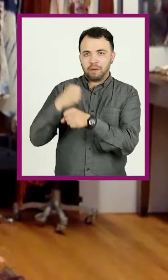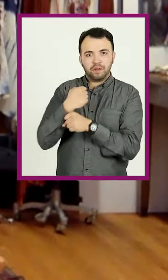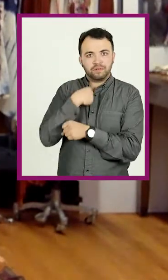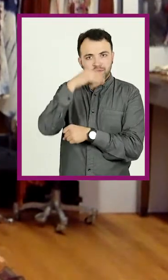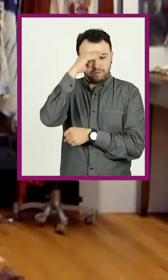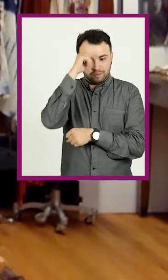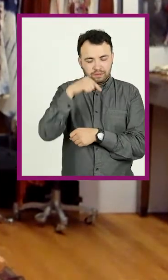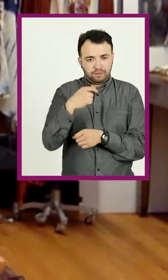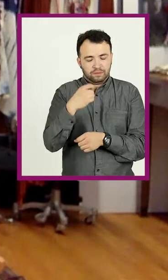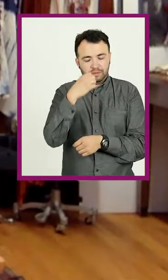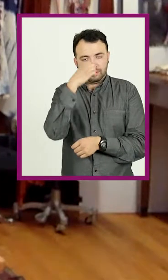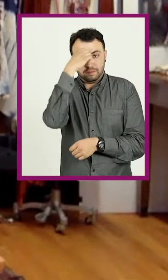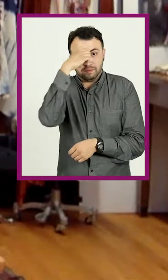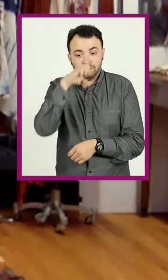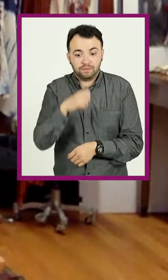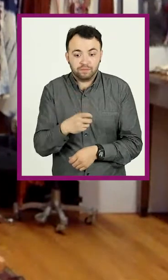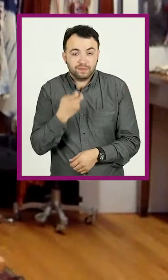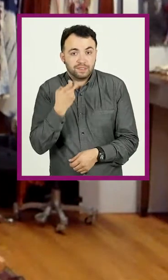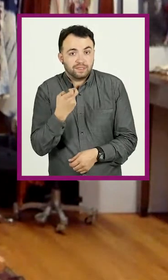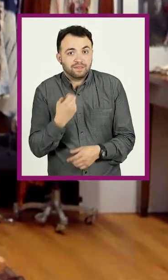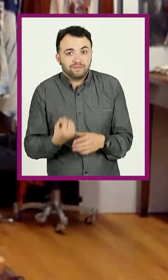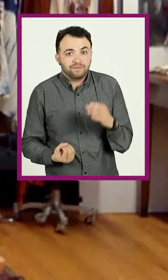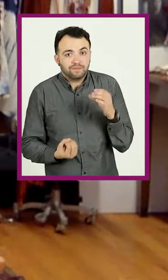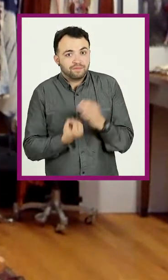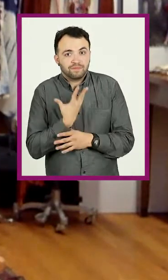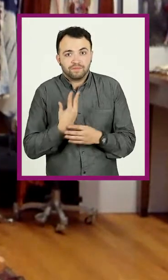Esta es nuestra nueva realidad.